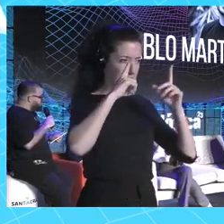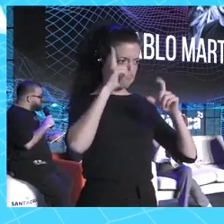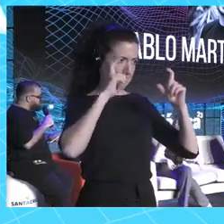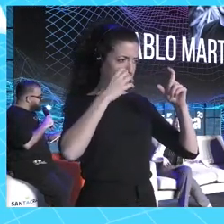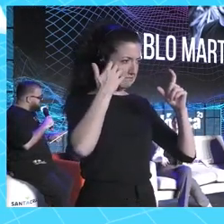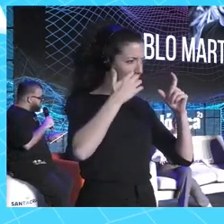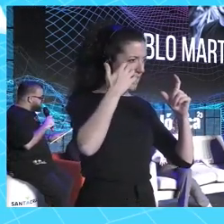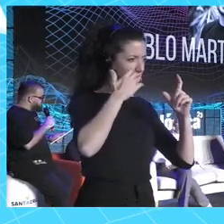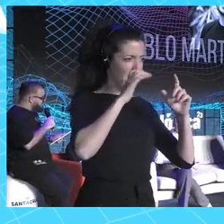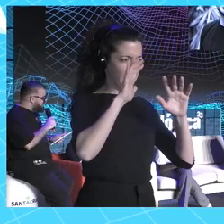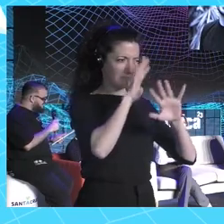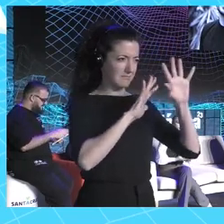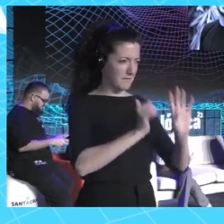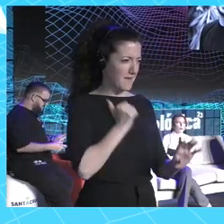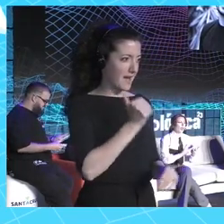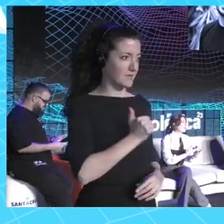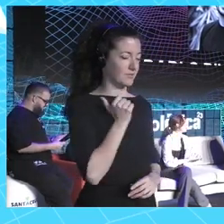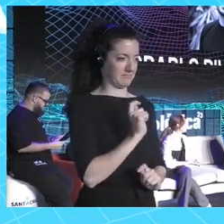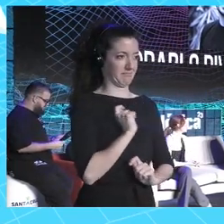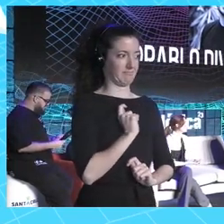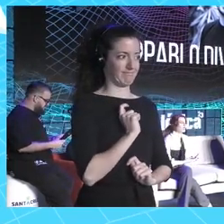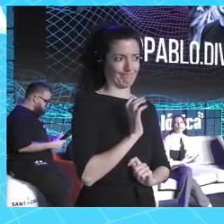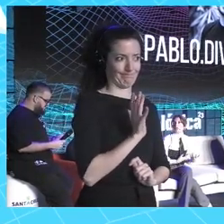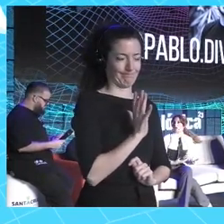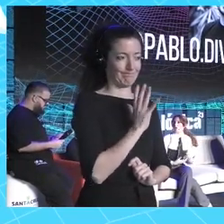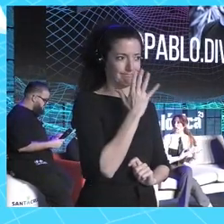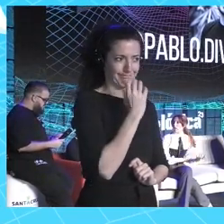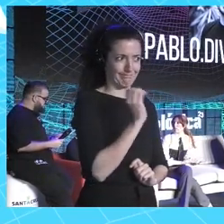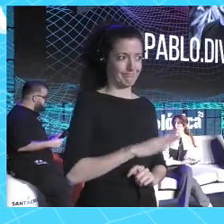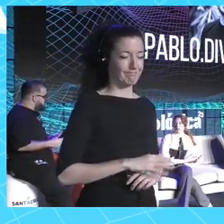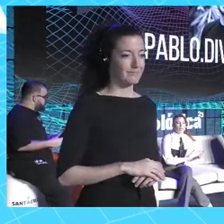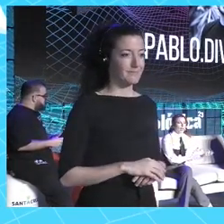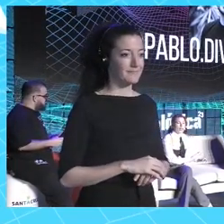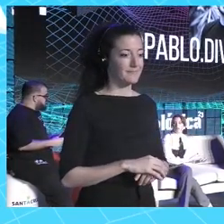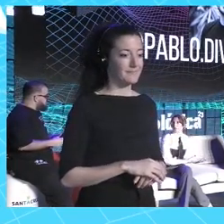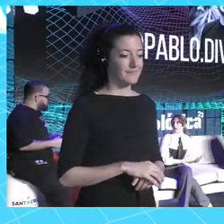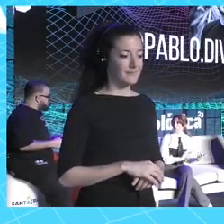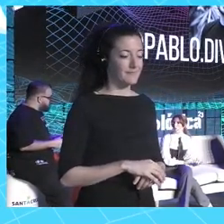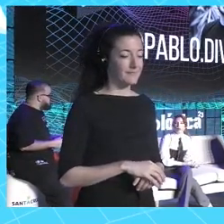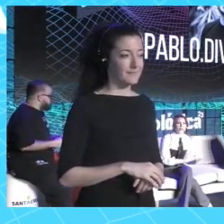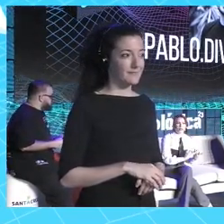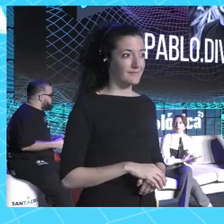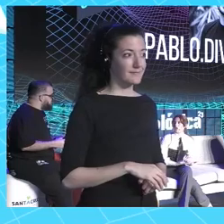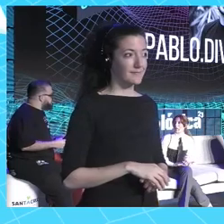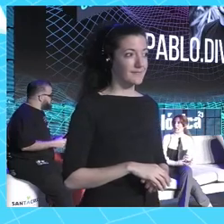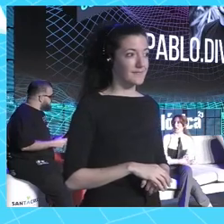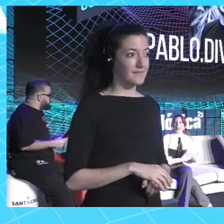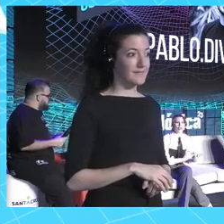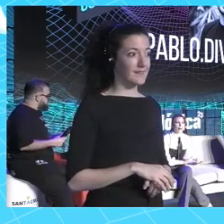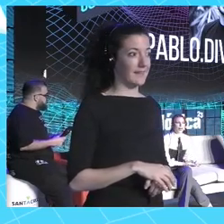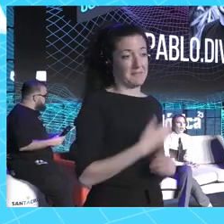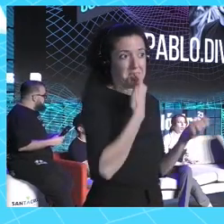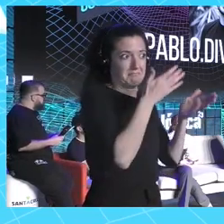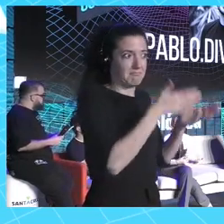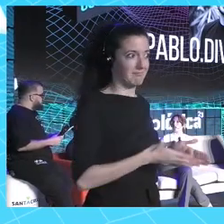da esto y al final pues como creadores de contenido y sobre todo que en su caso muestra muchísima naturalidad